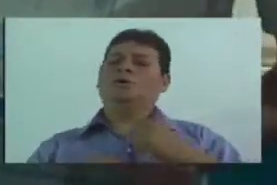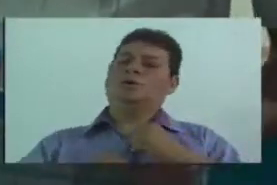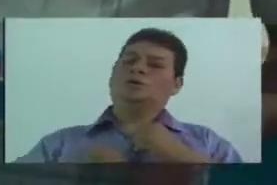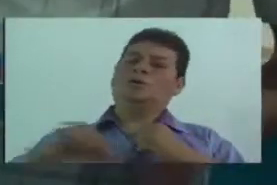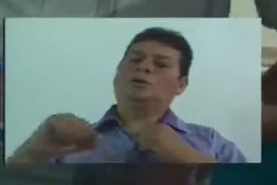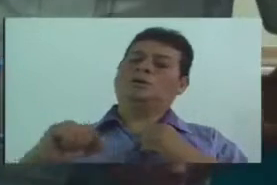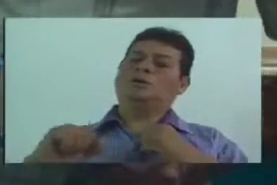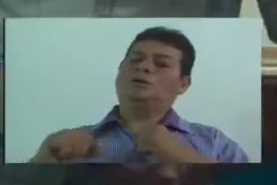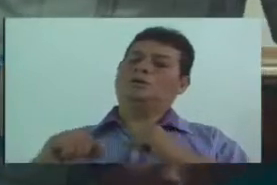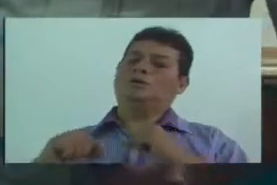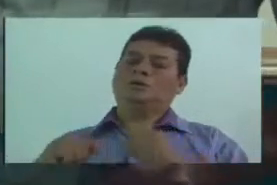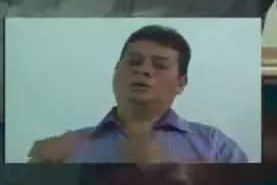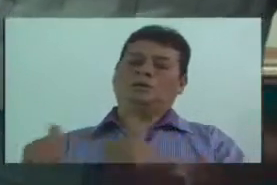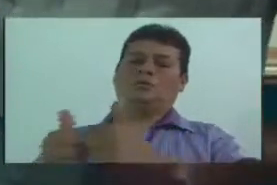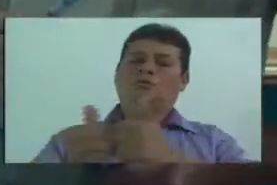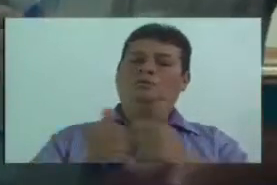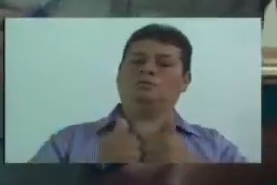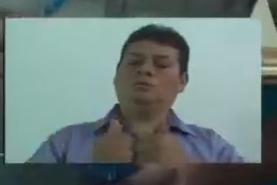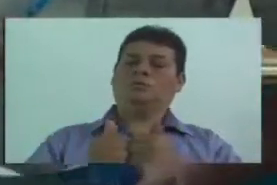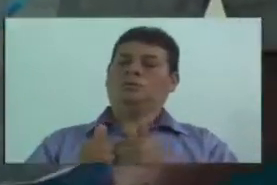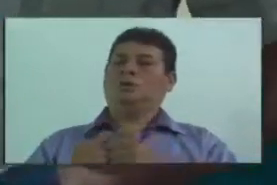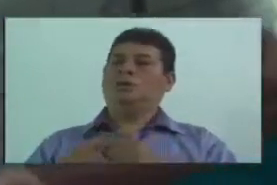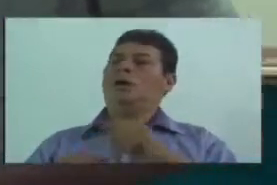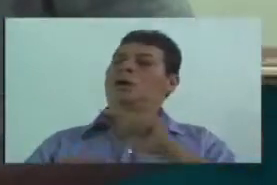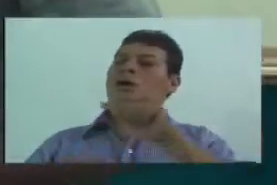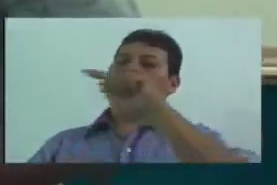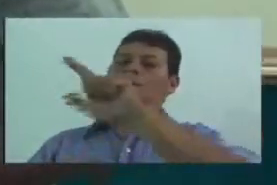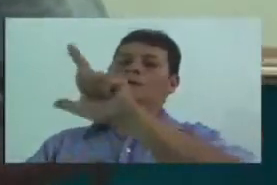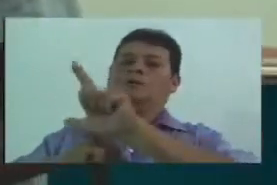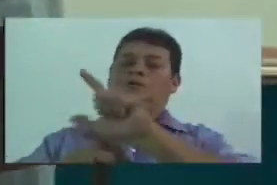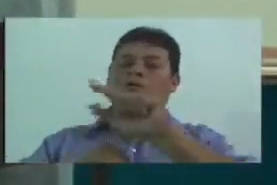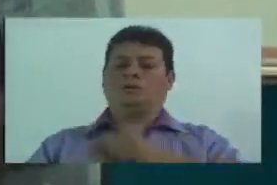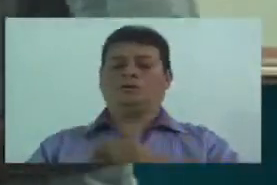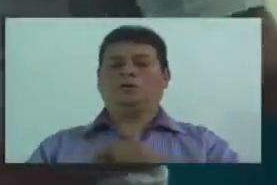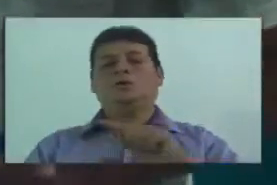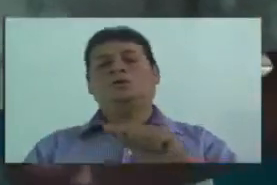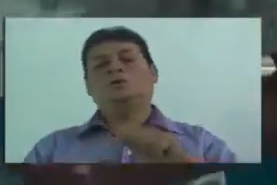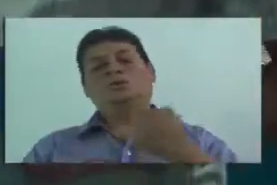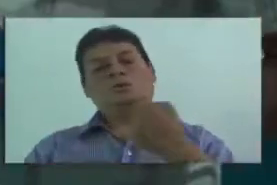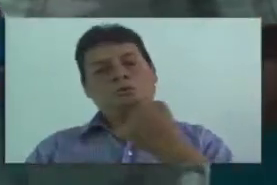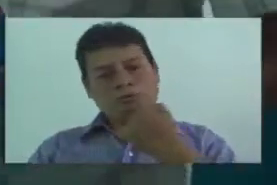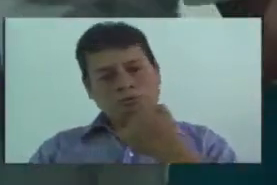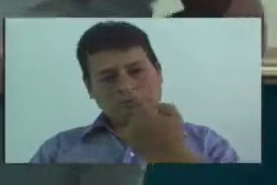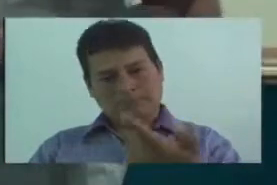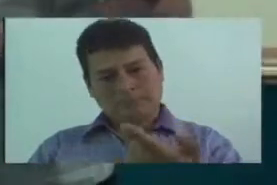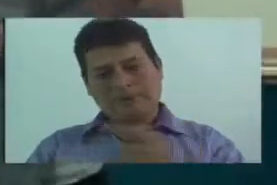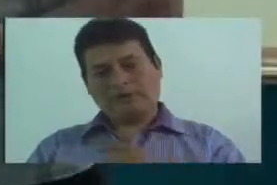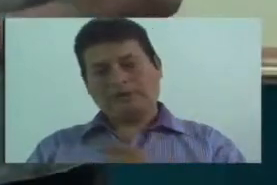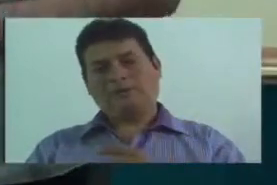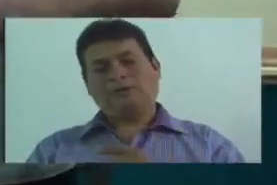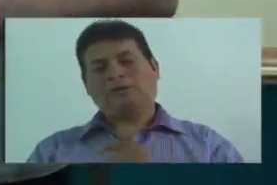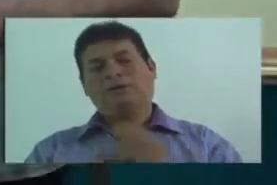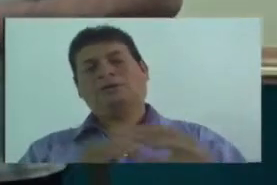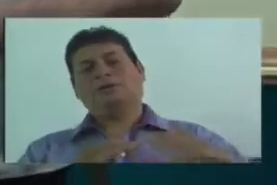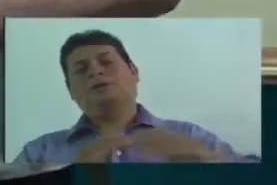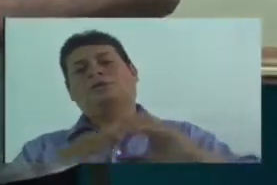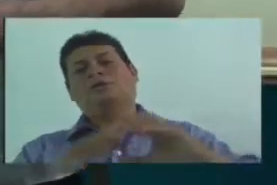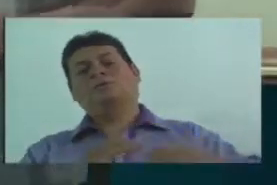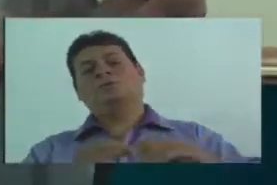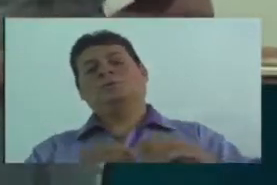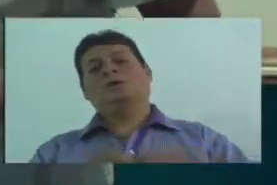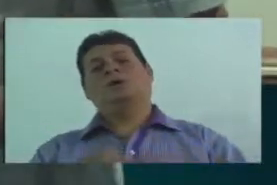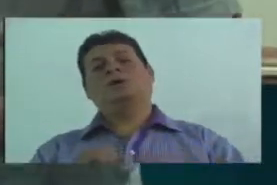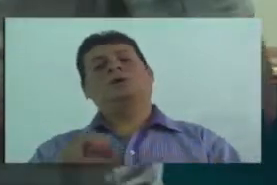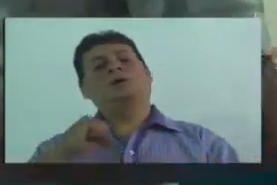conozcas a mi hija. Expresa un deseo. Entonces, La siguiente